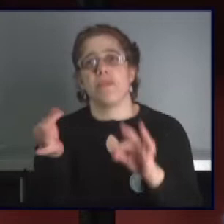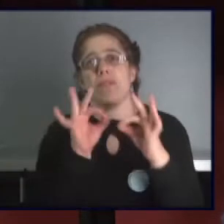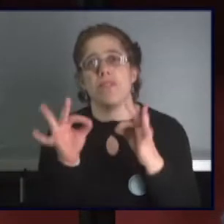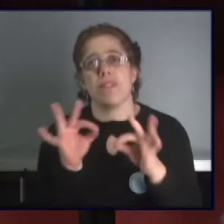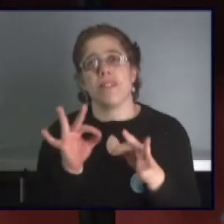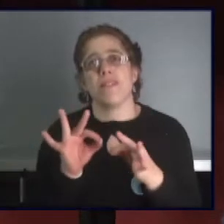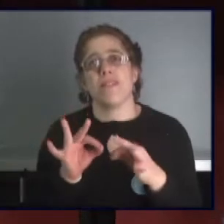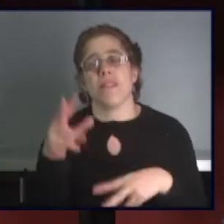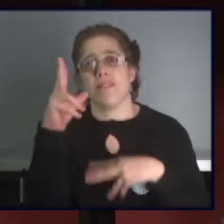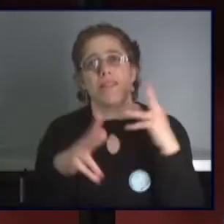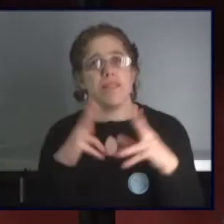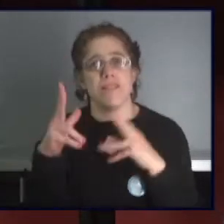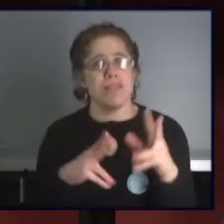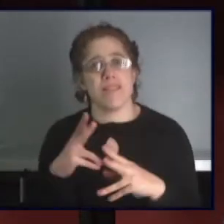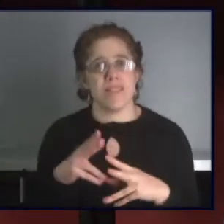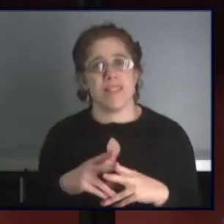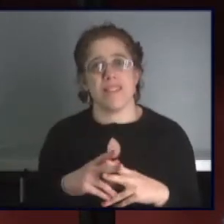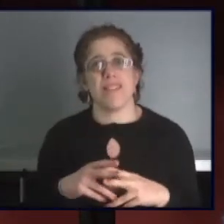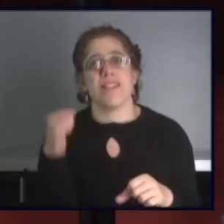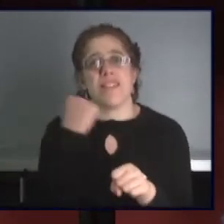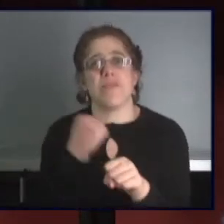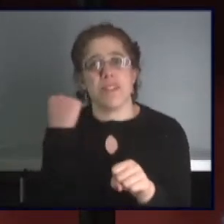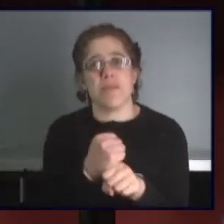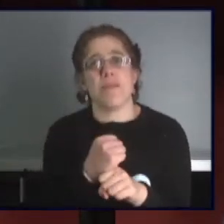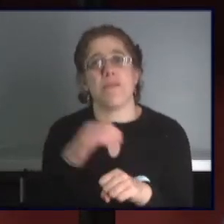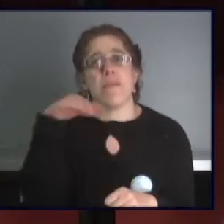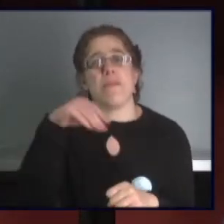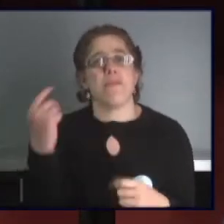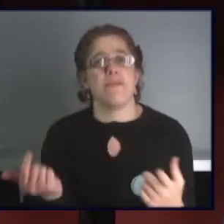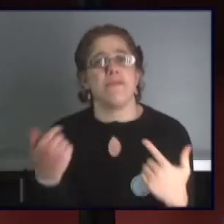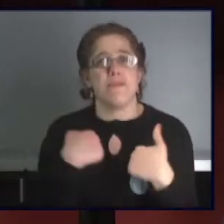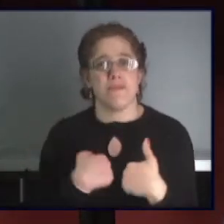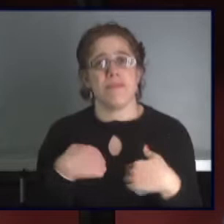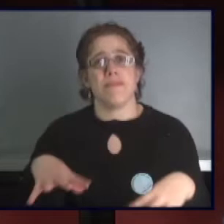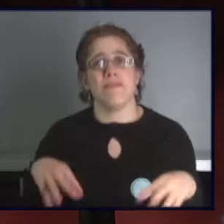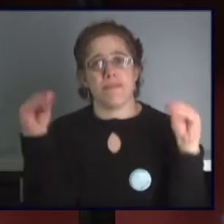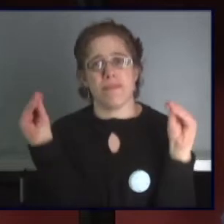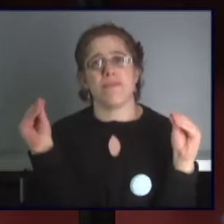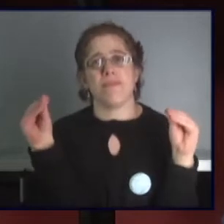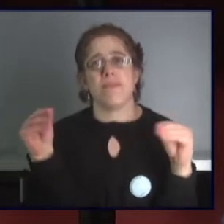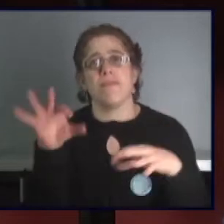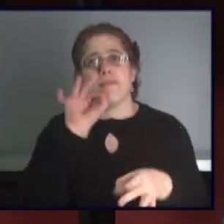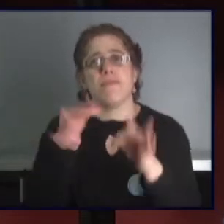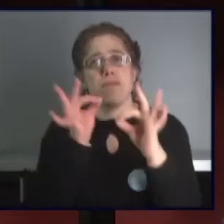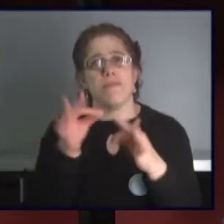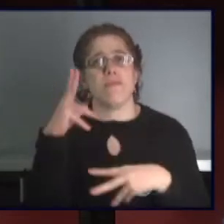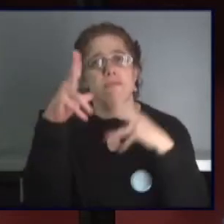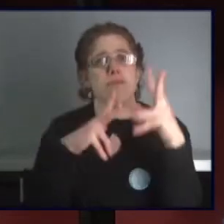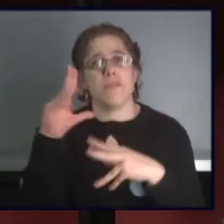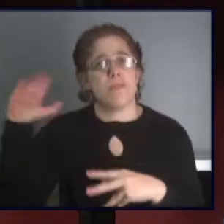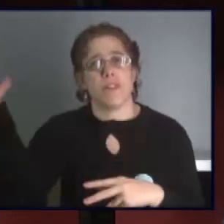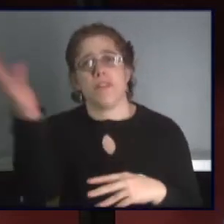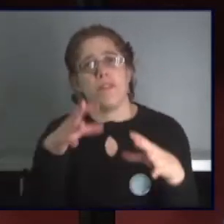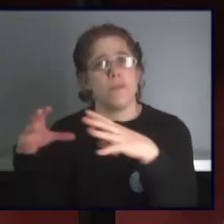incorporación de una persona más al equipo de trabajo ella es maría luján mais iba a ser la traducción de señas para todas las